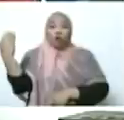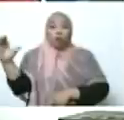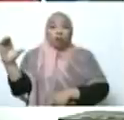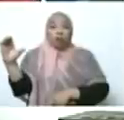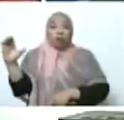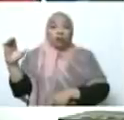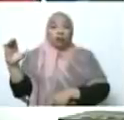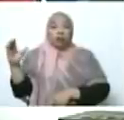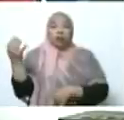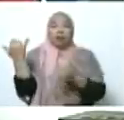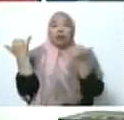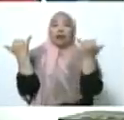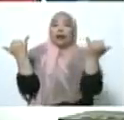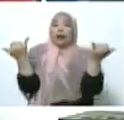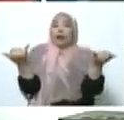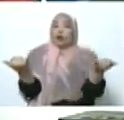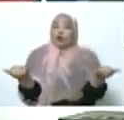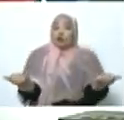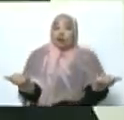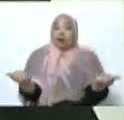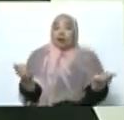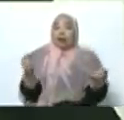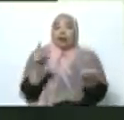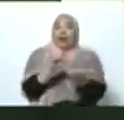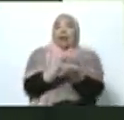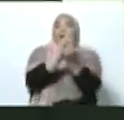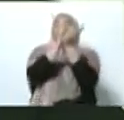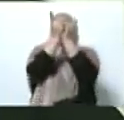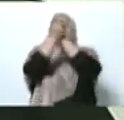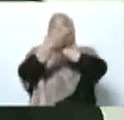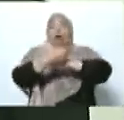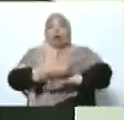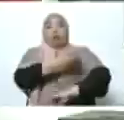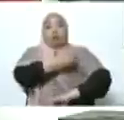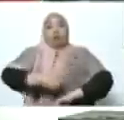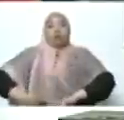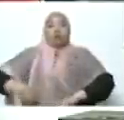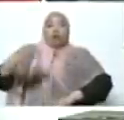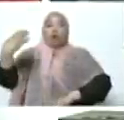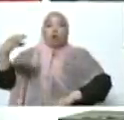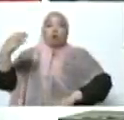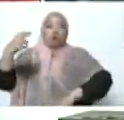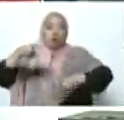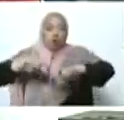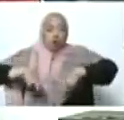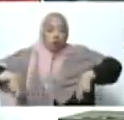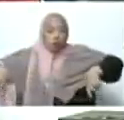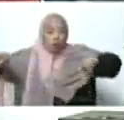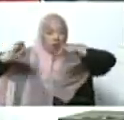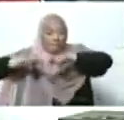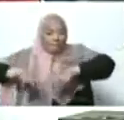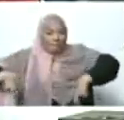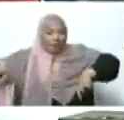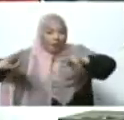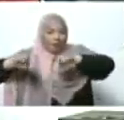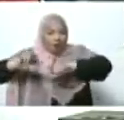destrozaron Monómeros. Imagínate que llegue un presidente a Colombia y diga, vamos a investigar lo que ocurre en Monómeros.